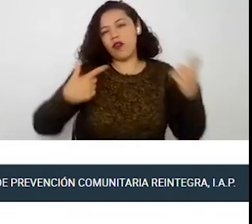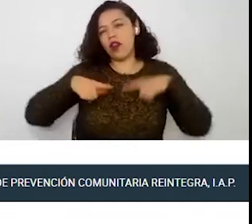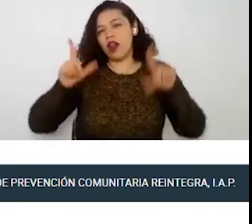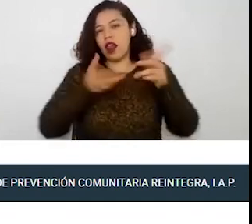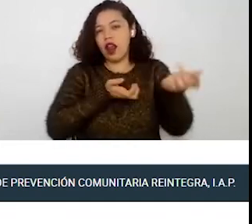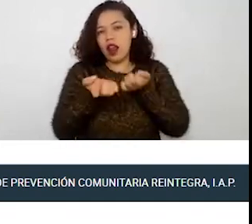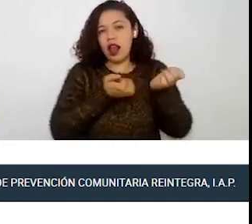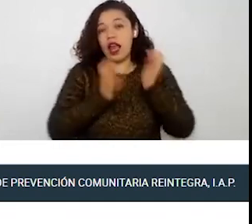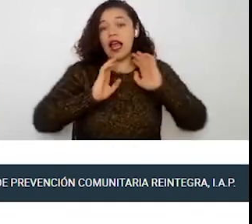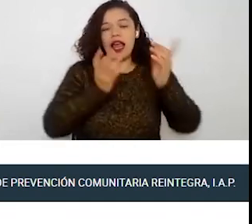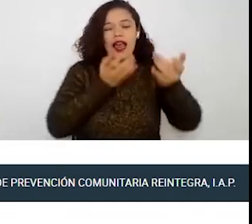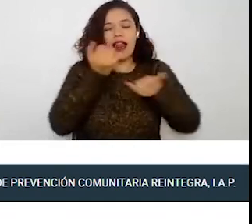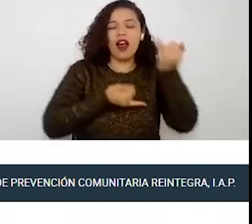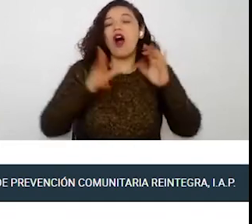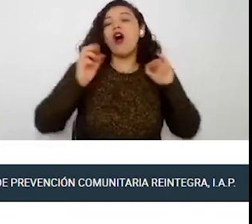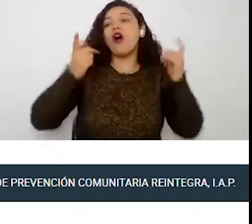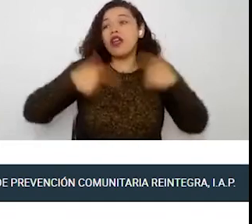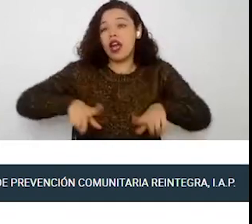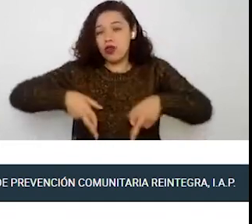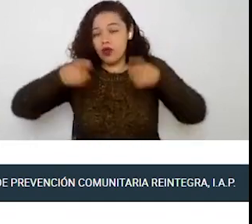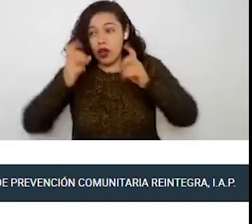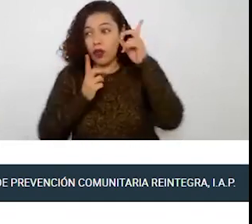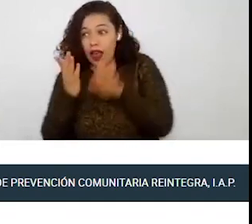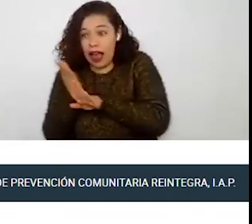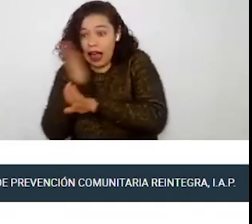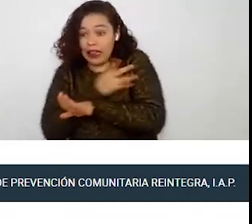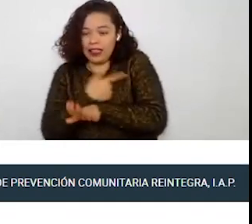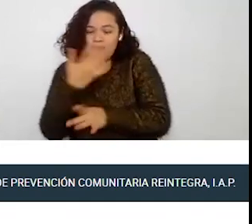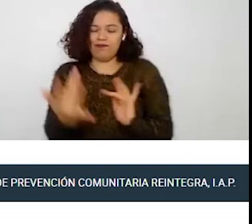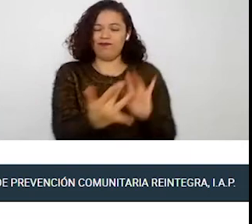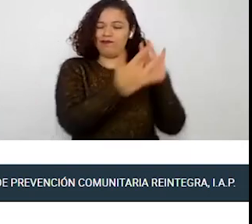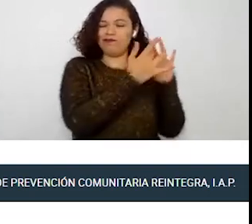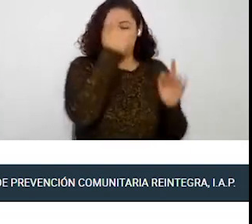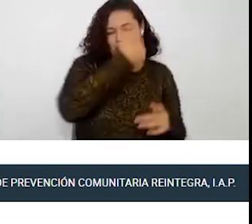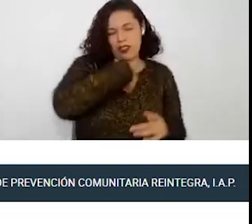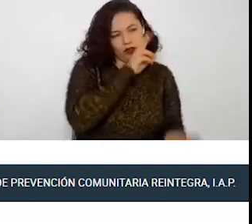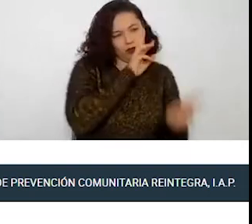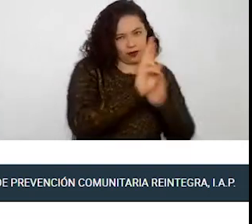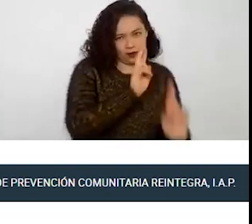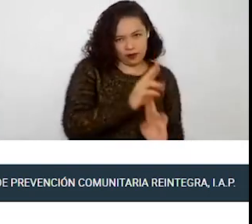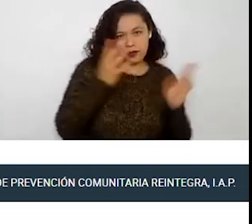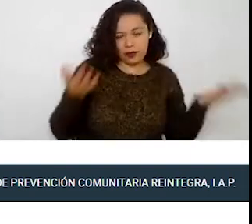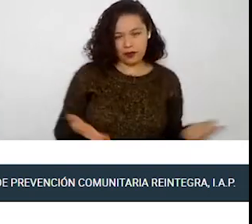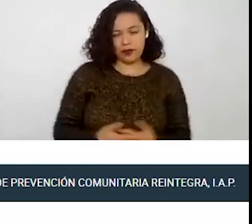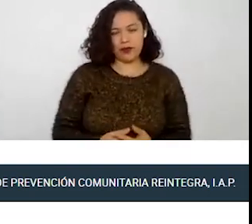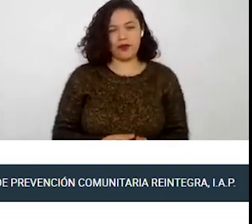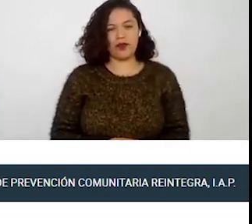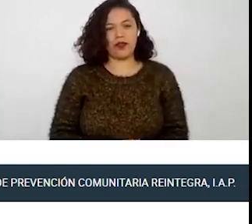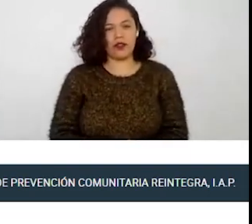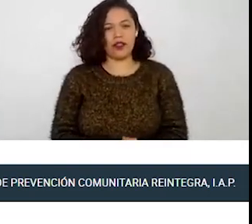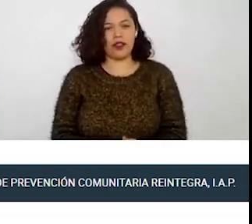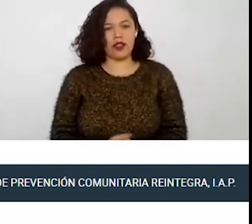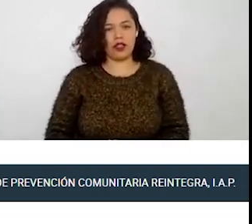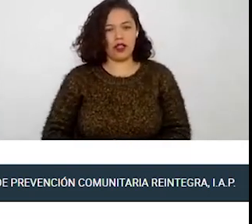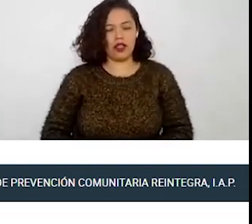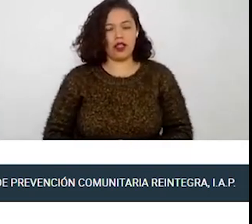una vez que carguen si tienen alguna duda antes se comuniquen con nosotros Entonces Bueno vamos a crear vamos